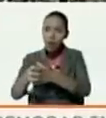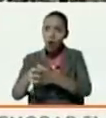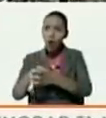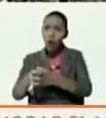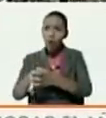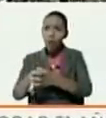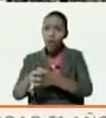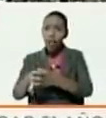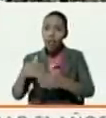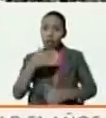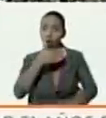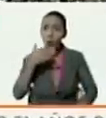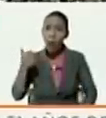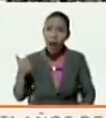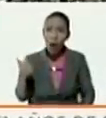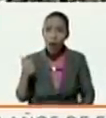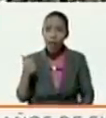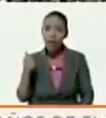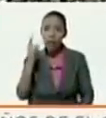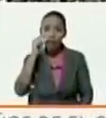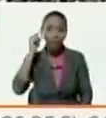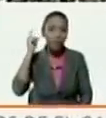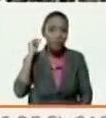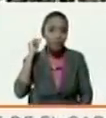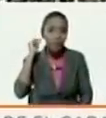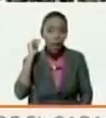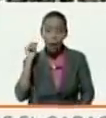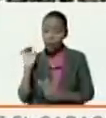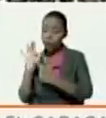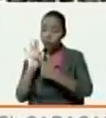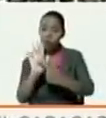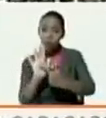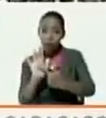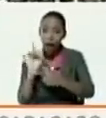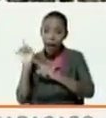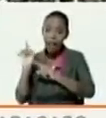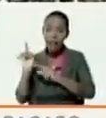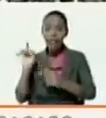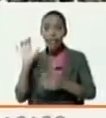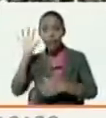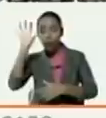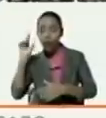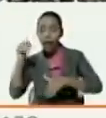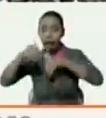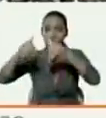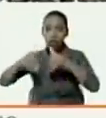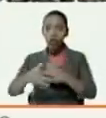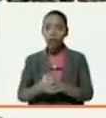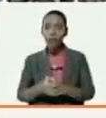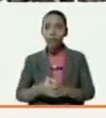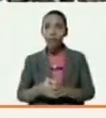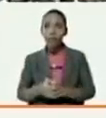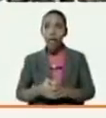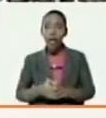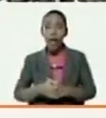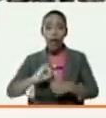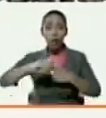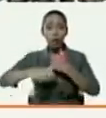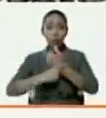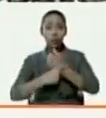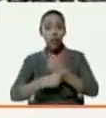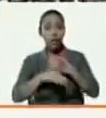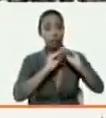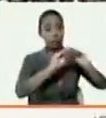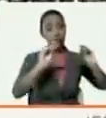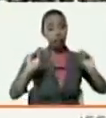un equipo de los mejores y las mejores que debe presentarse ante el país para esas elecciones. El dirigente del sector extremista, Juan Guaidó, está llamando